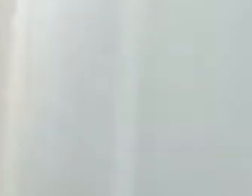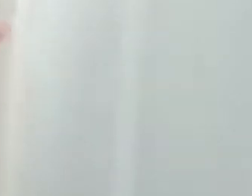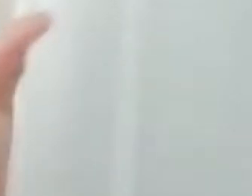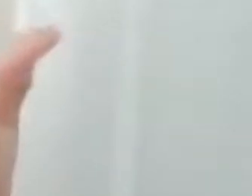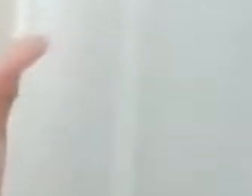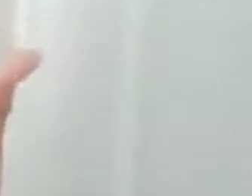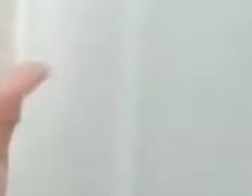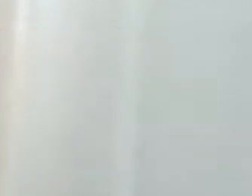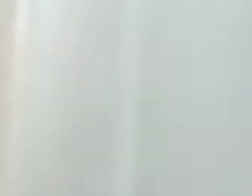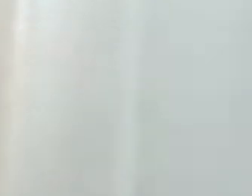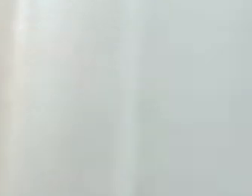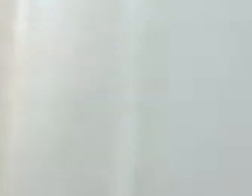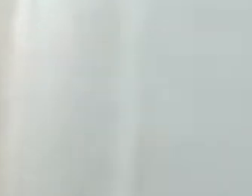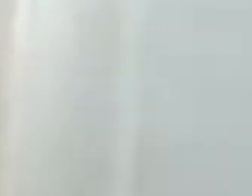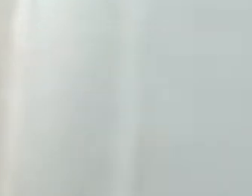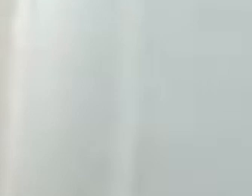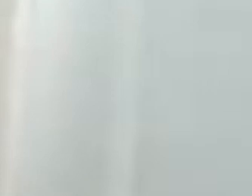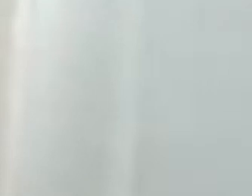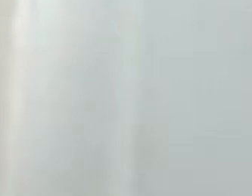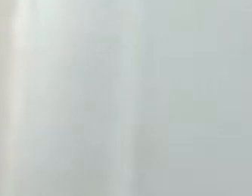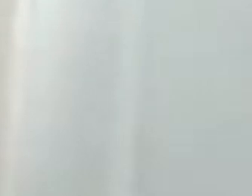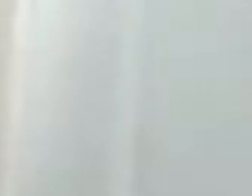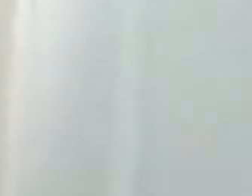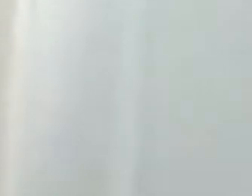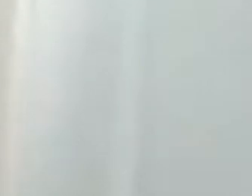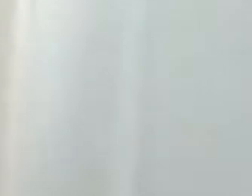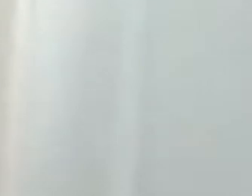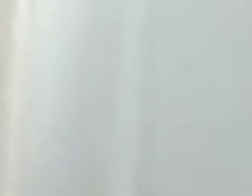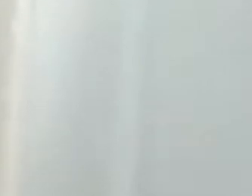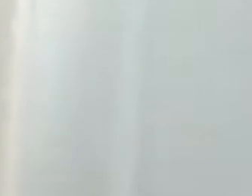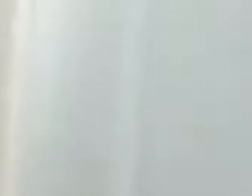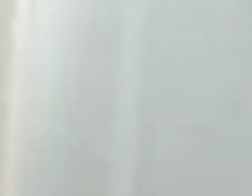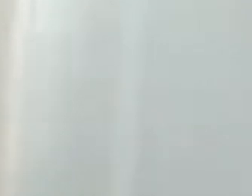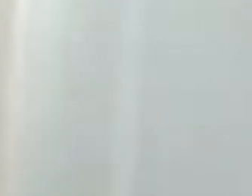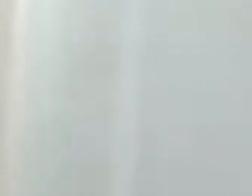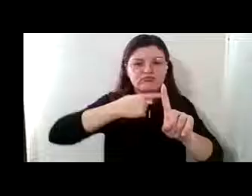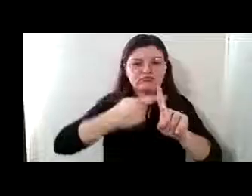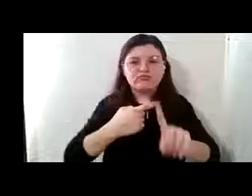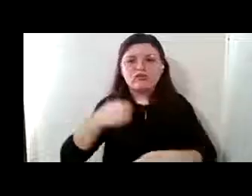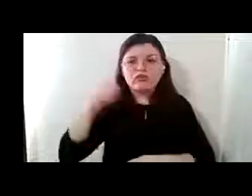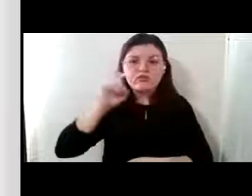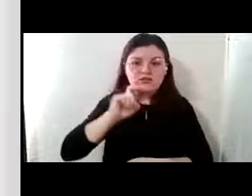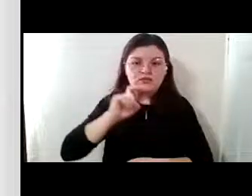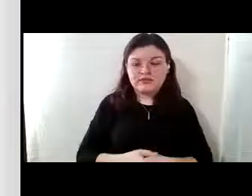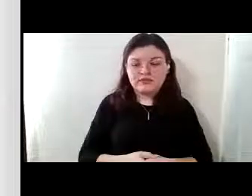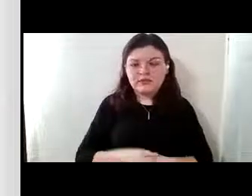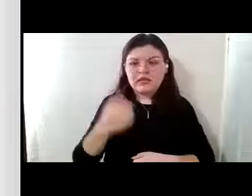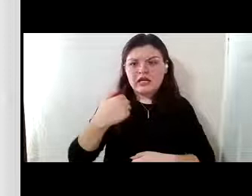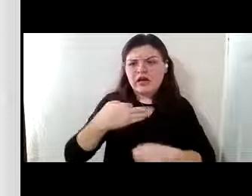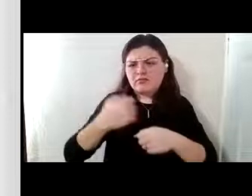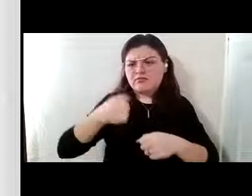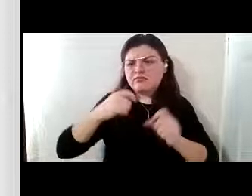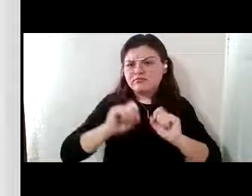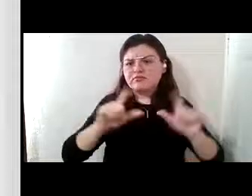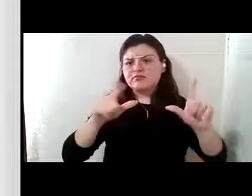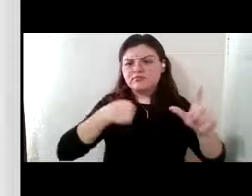beneficiarnos para hablar sobre este tema que es tan importante, que es del abuso sexual. Y bueno, comienzo a compartir.